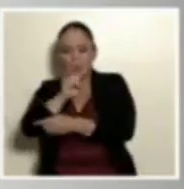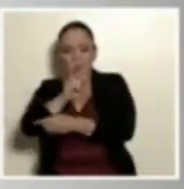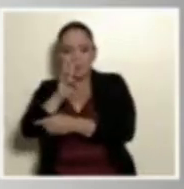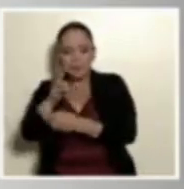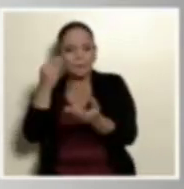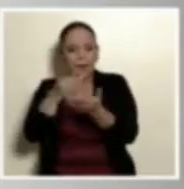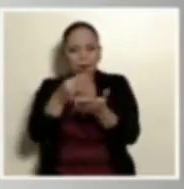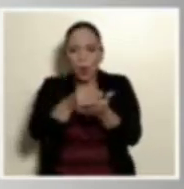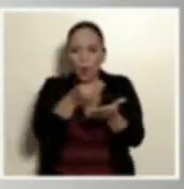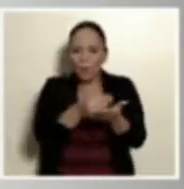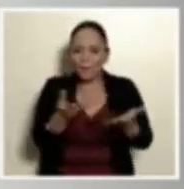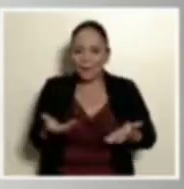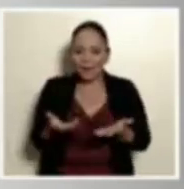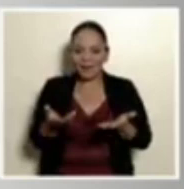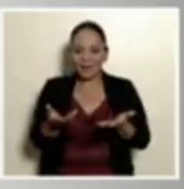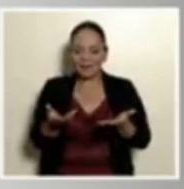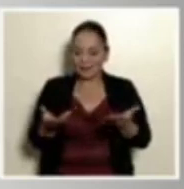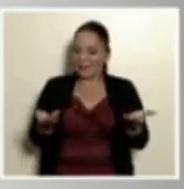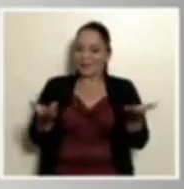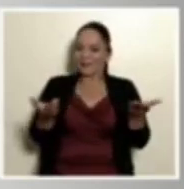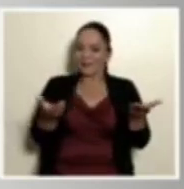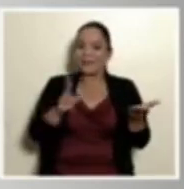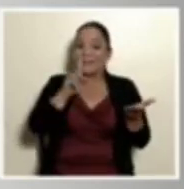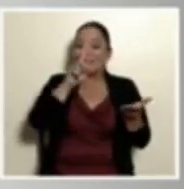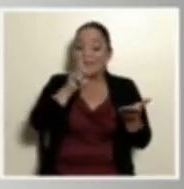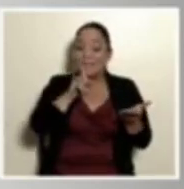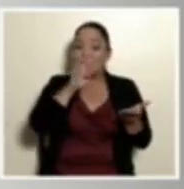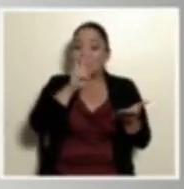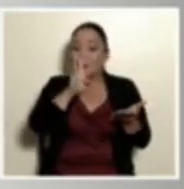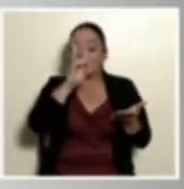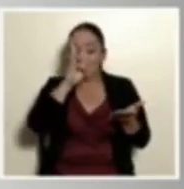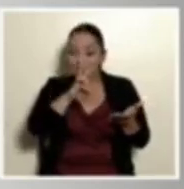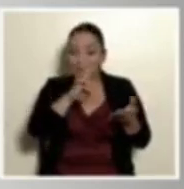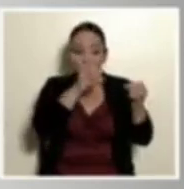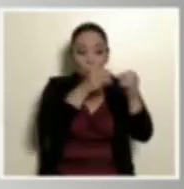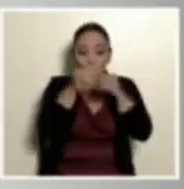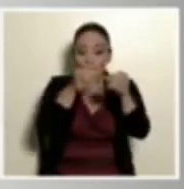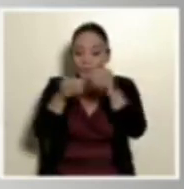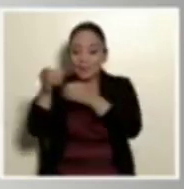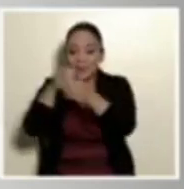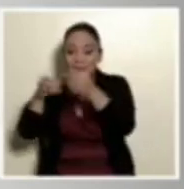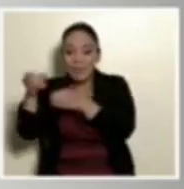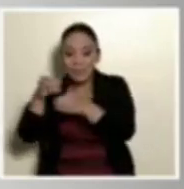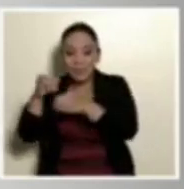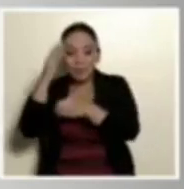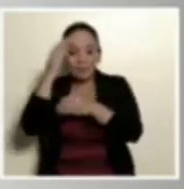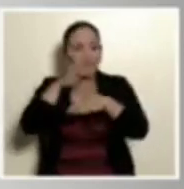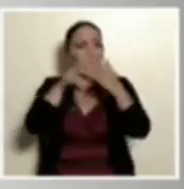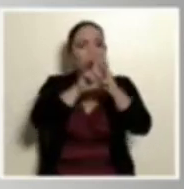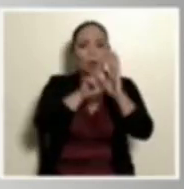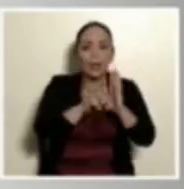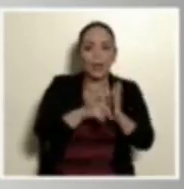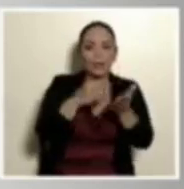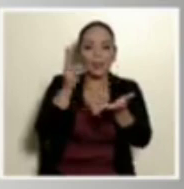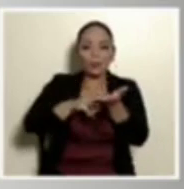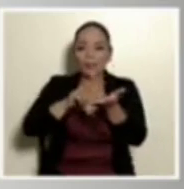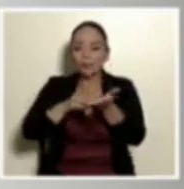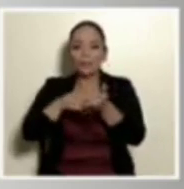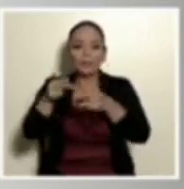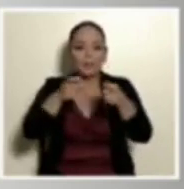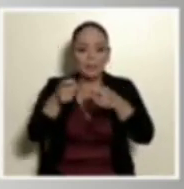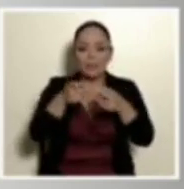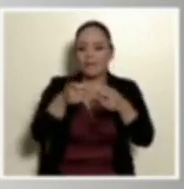exponer usted a tantos funcionarios a tener que manejar la ley de contratación administrativa al dedillo y los riesgos que se corren